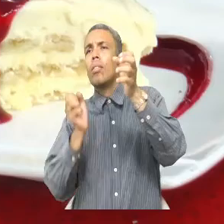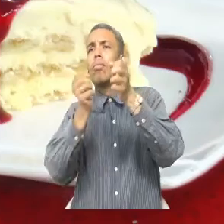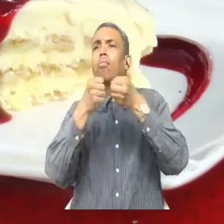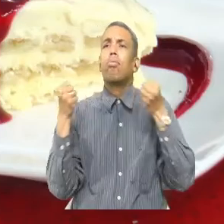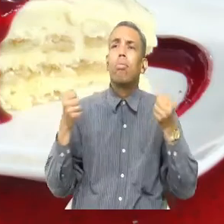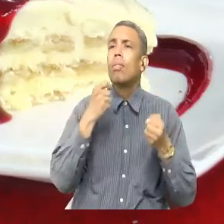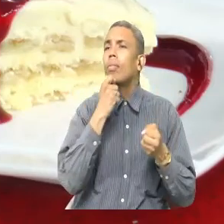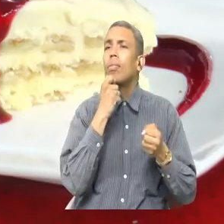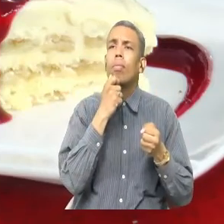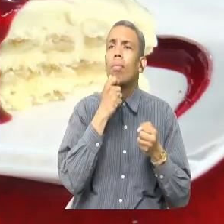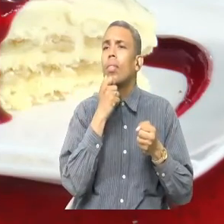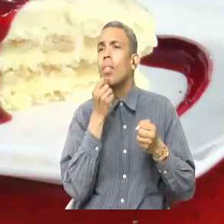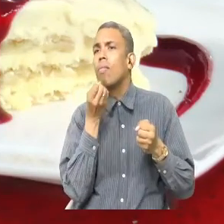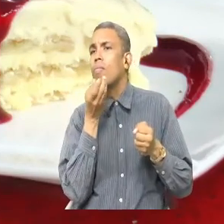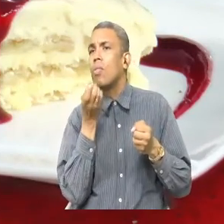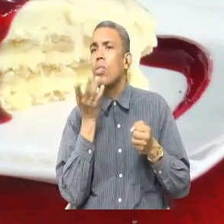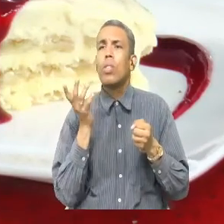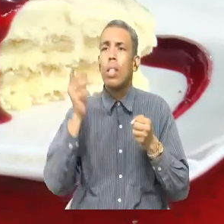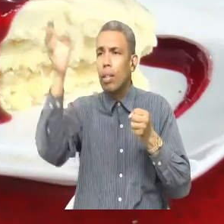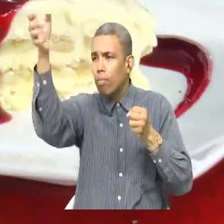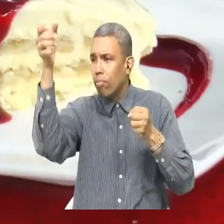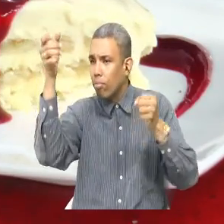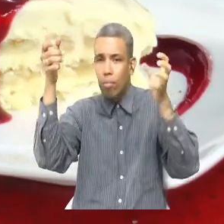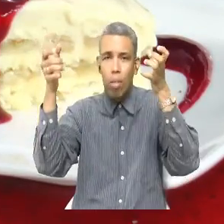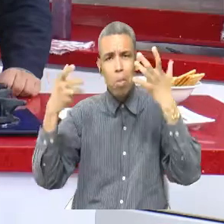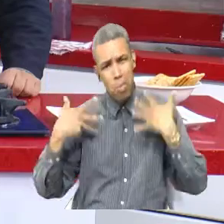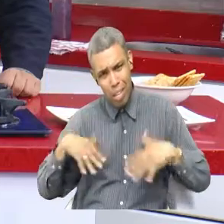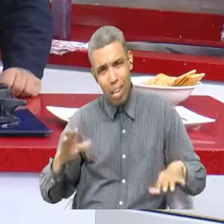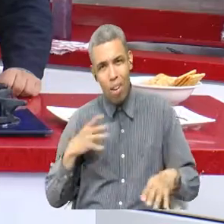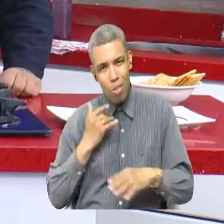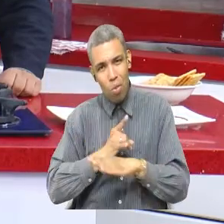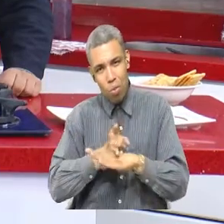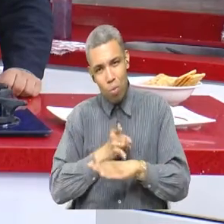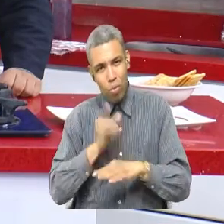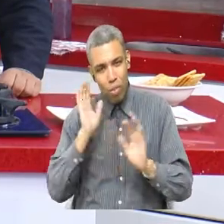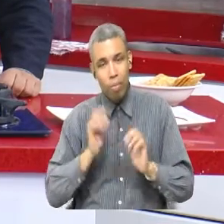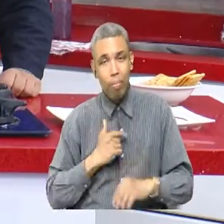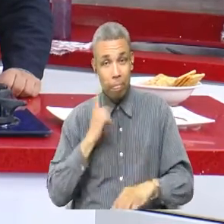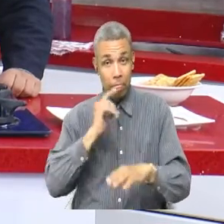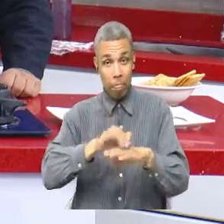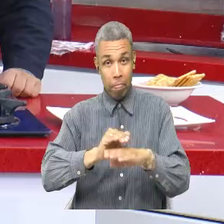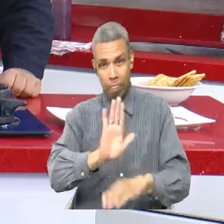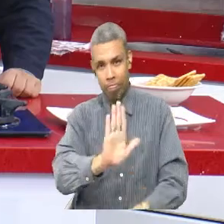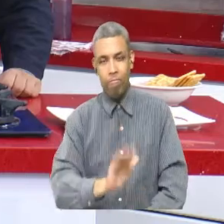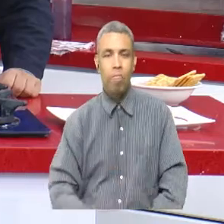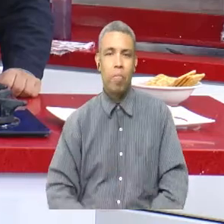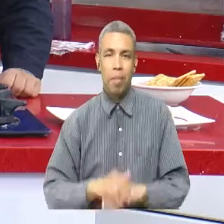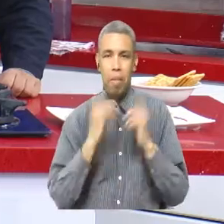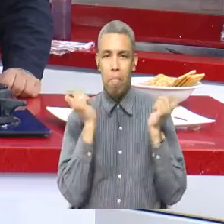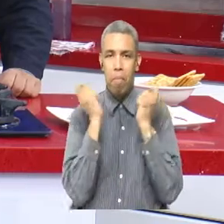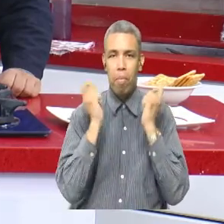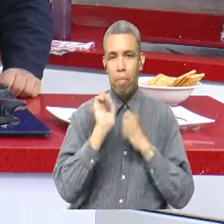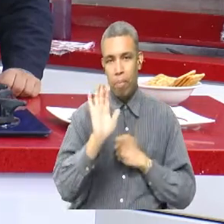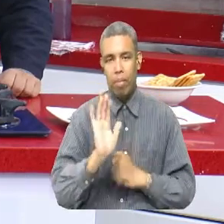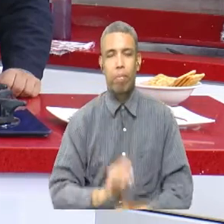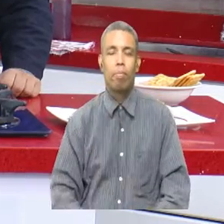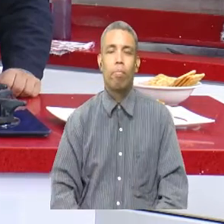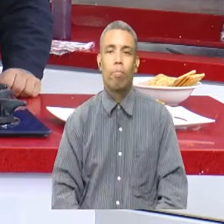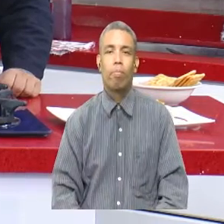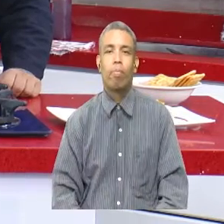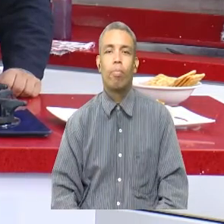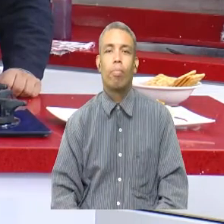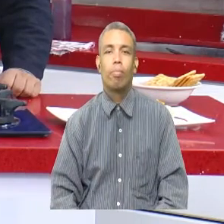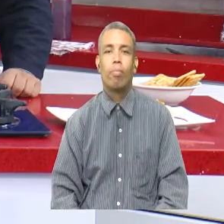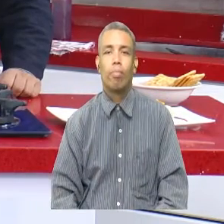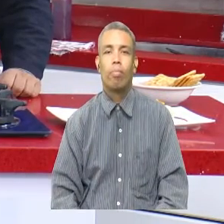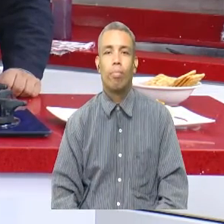una pequeña pausa y al regresar ya les mostraremos entonces la parte final del emplatado de Sergio y el emplatado mío aquí en A Pedir de Boca. Ustedes